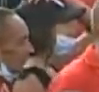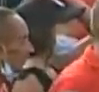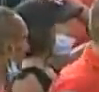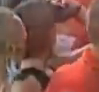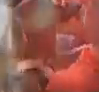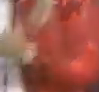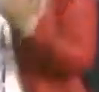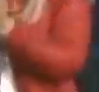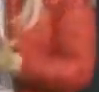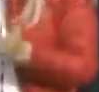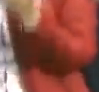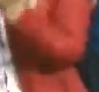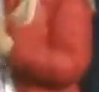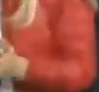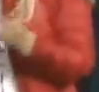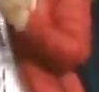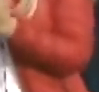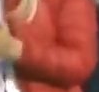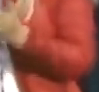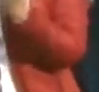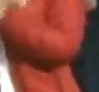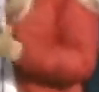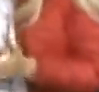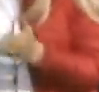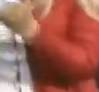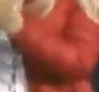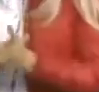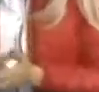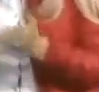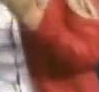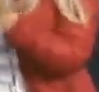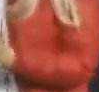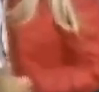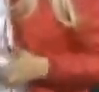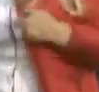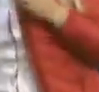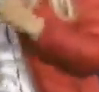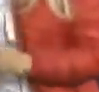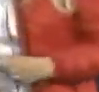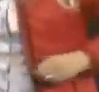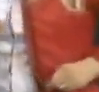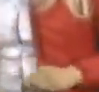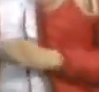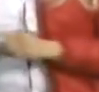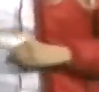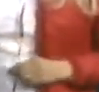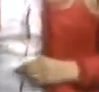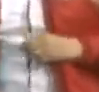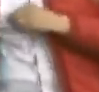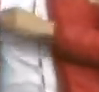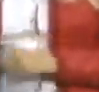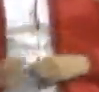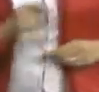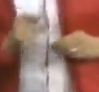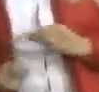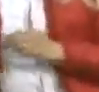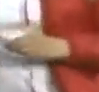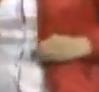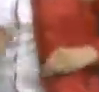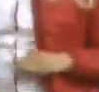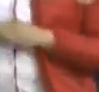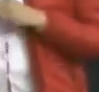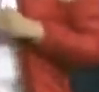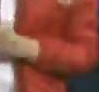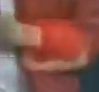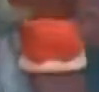de bioseguridad para seguir protegiendo la vida frente a la pandemia. Pandemia que hemos sabido superar